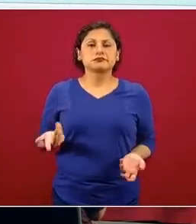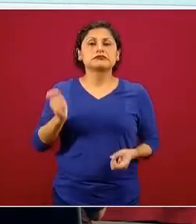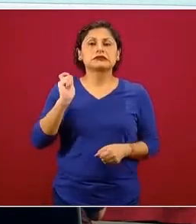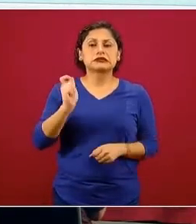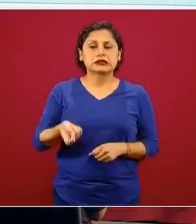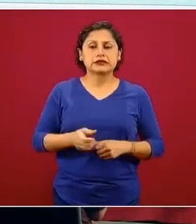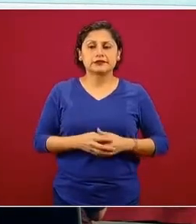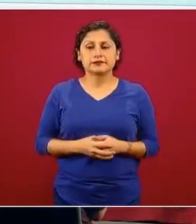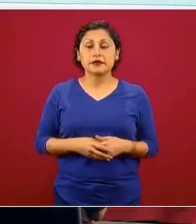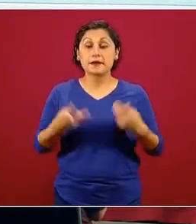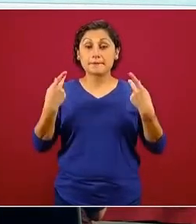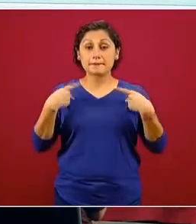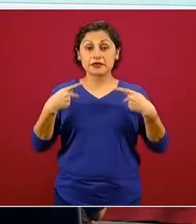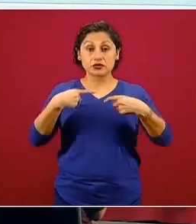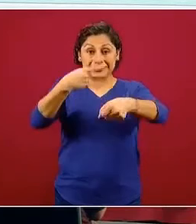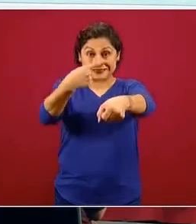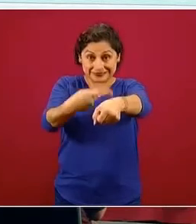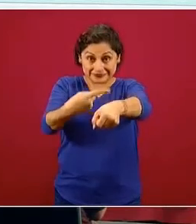enfermedad activa.